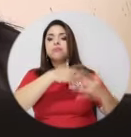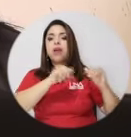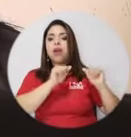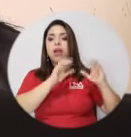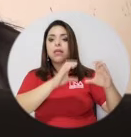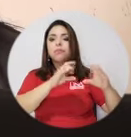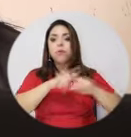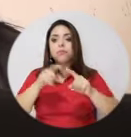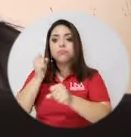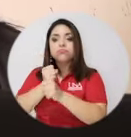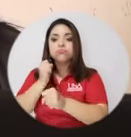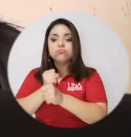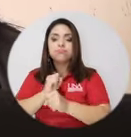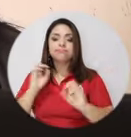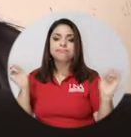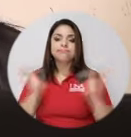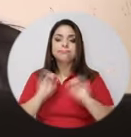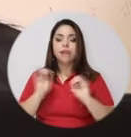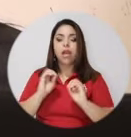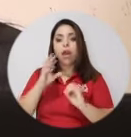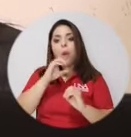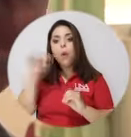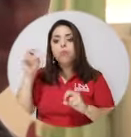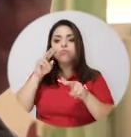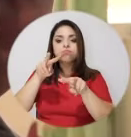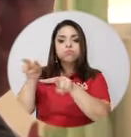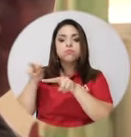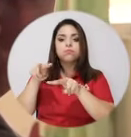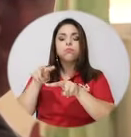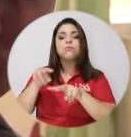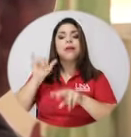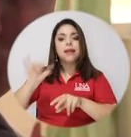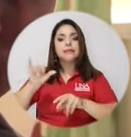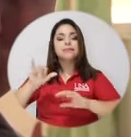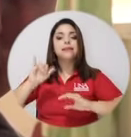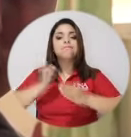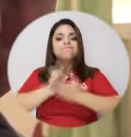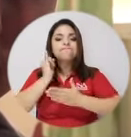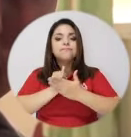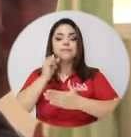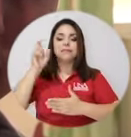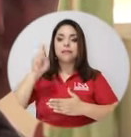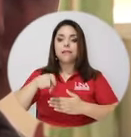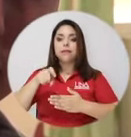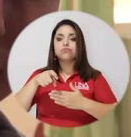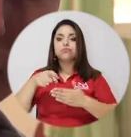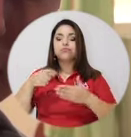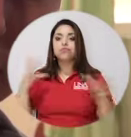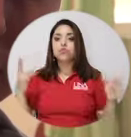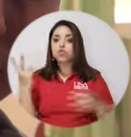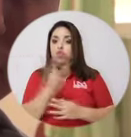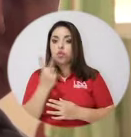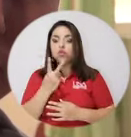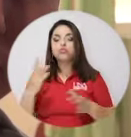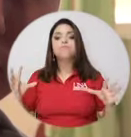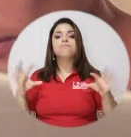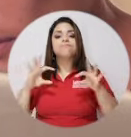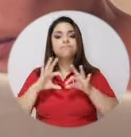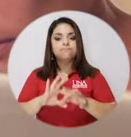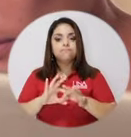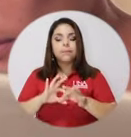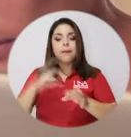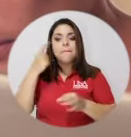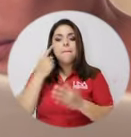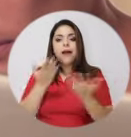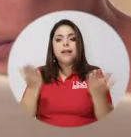quede en los ámbitos académicos y que por otro lado los ámbitos ejecutivos no observen o no consideren esa investigación. Debemos